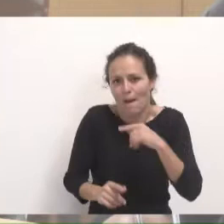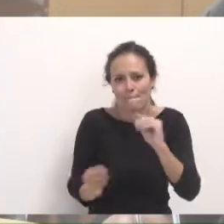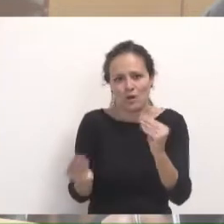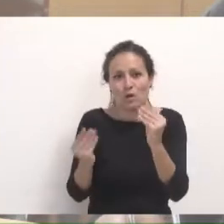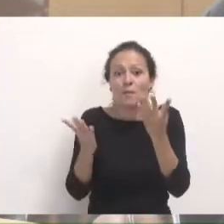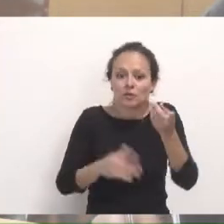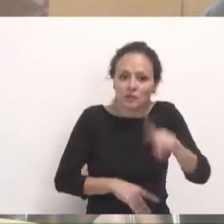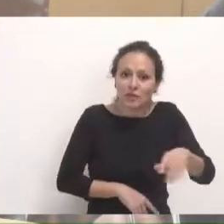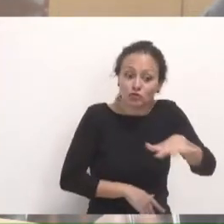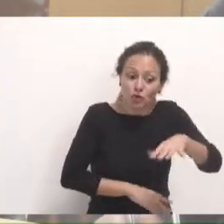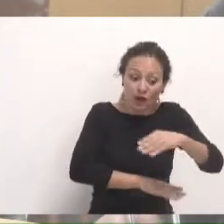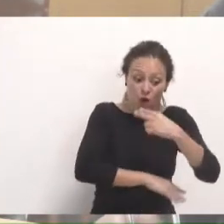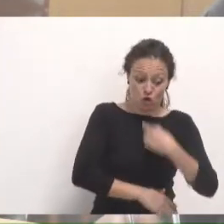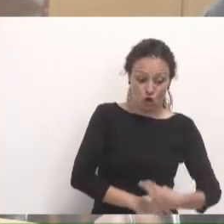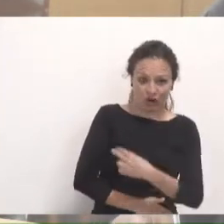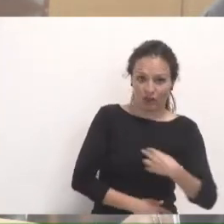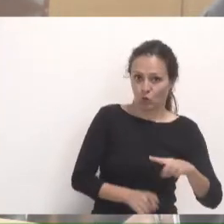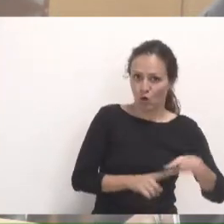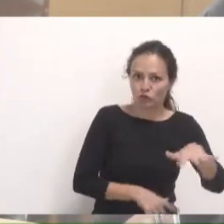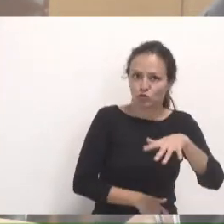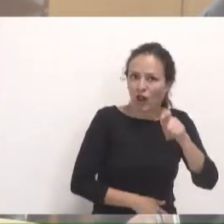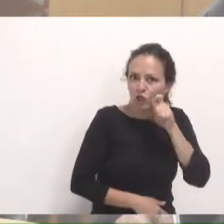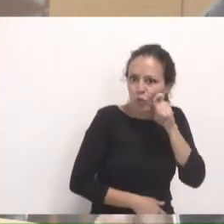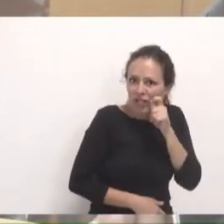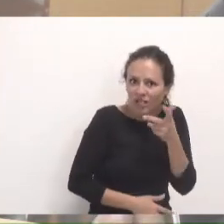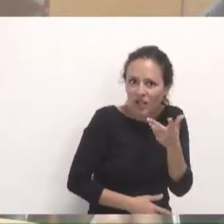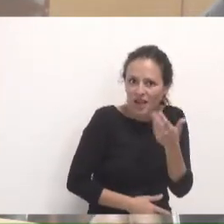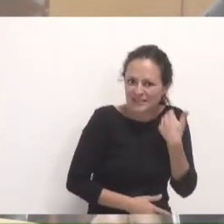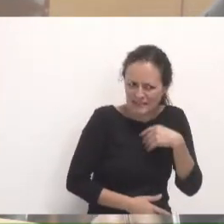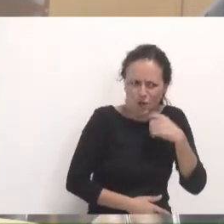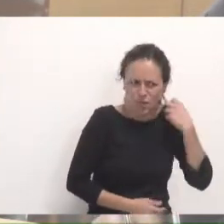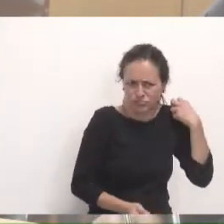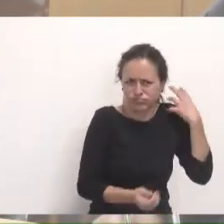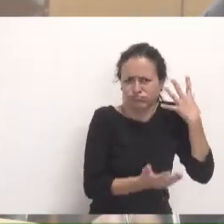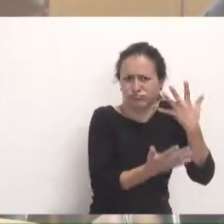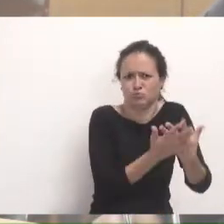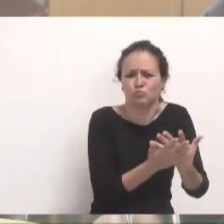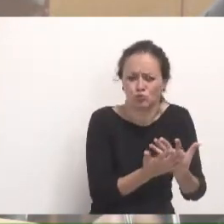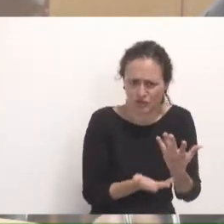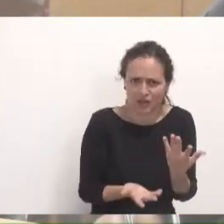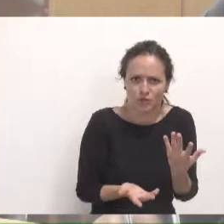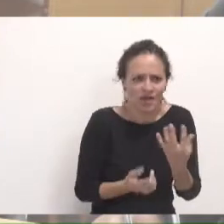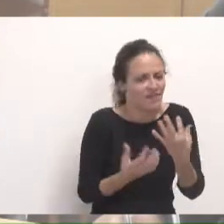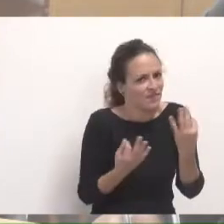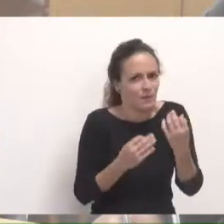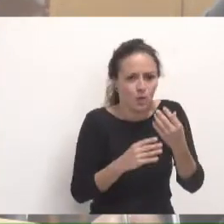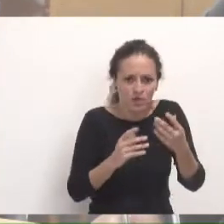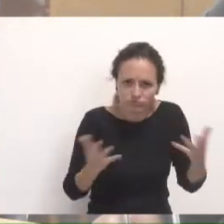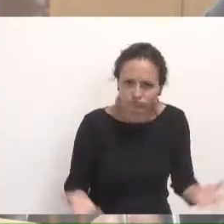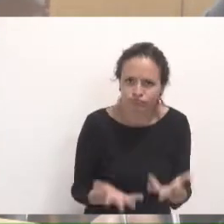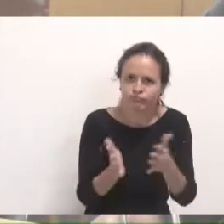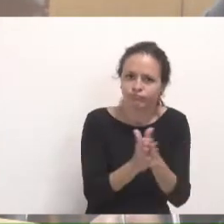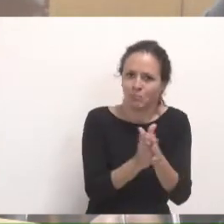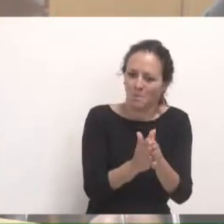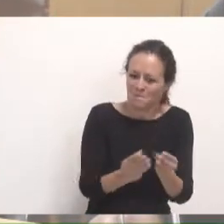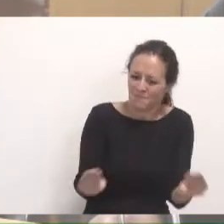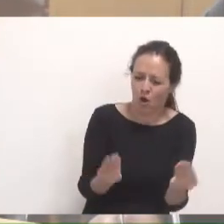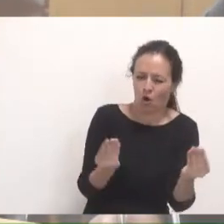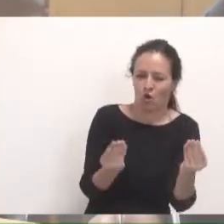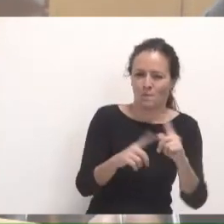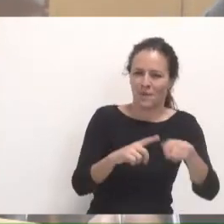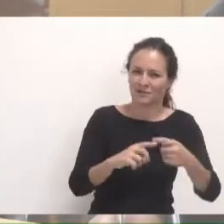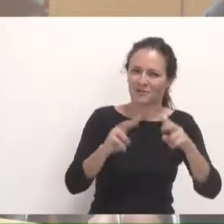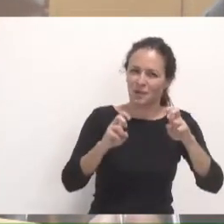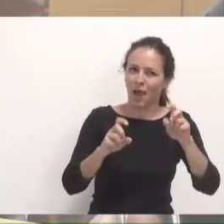también, como zona turística madura, necesita un reimpulso y un nuevo posicionamiento en el